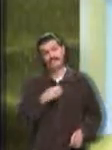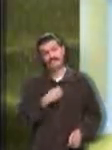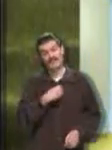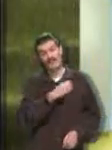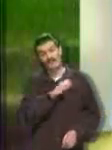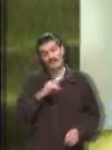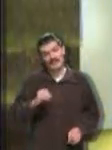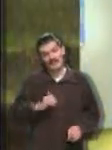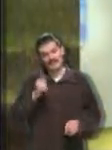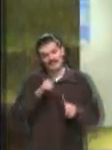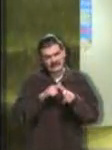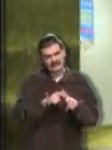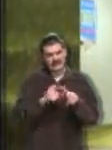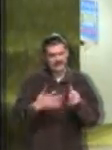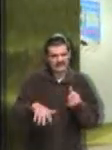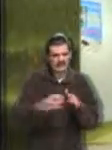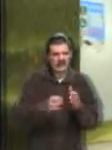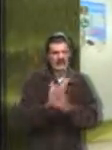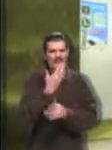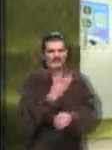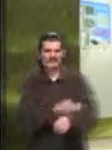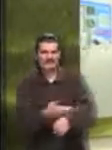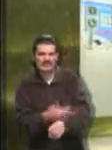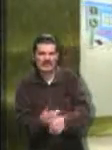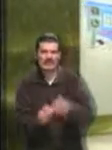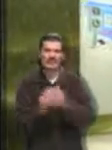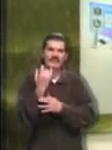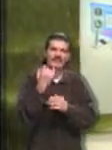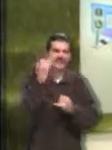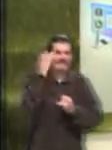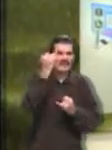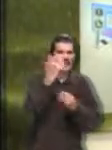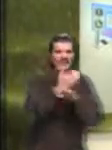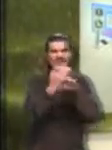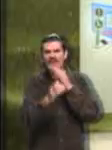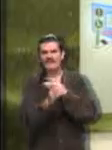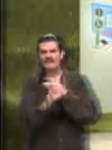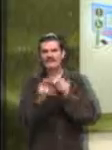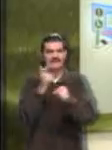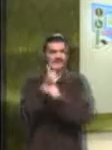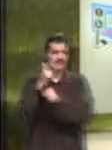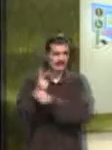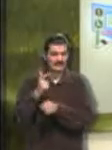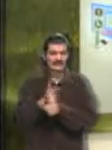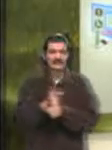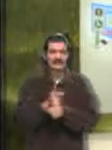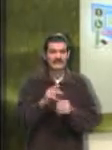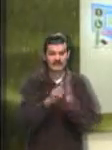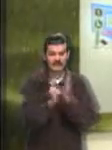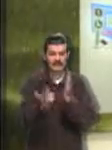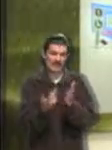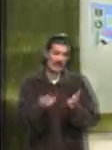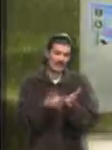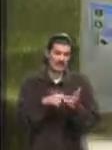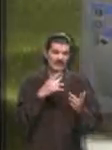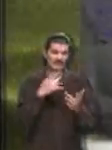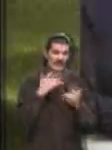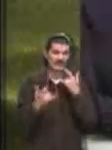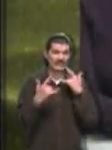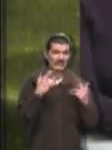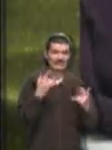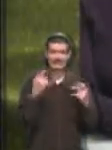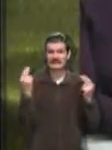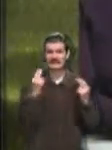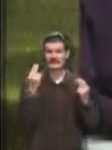a la búsqueda constante de soluciones novedosas a problemas cotidianos. En la revista del Doble Esfuerzo conoceremos